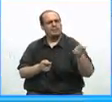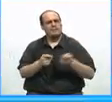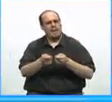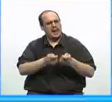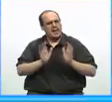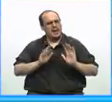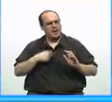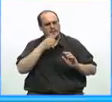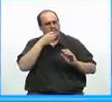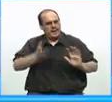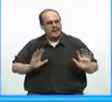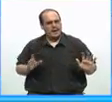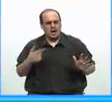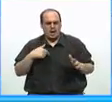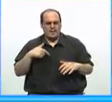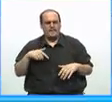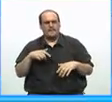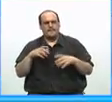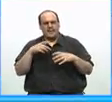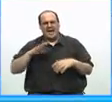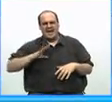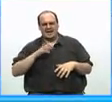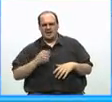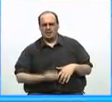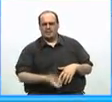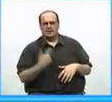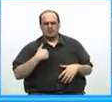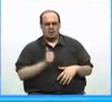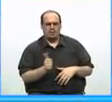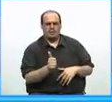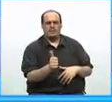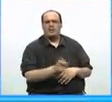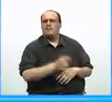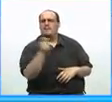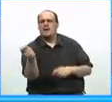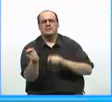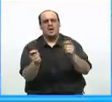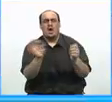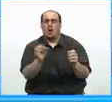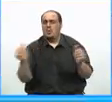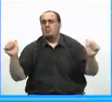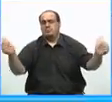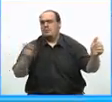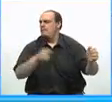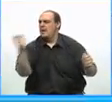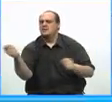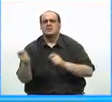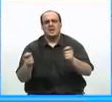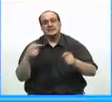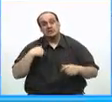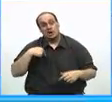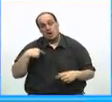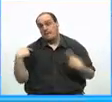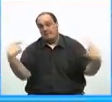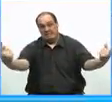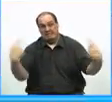salida de la pelota y ser el el nexo con con los delanteros con con este caso con los volantes de afuera por eso que que me costaría y la